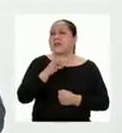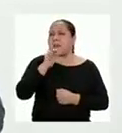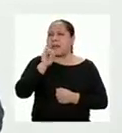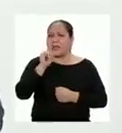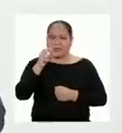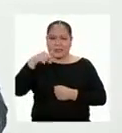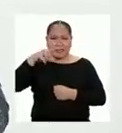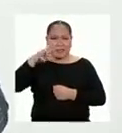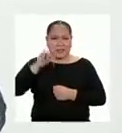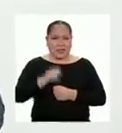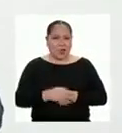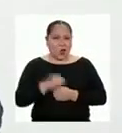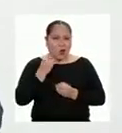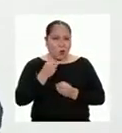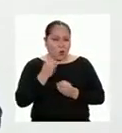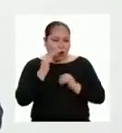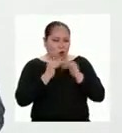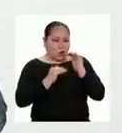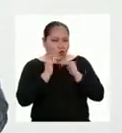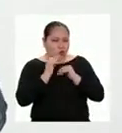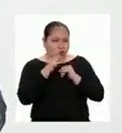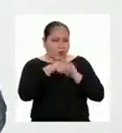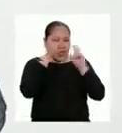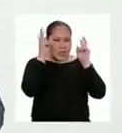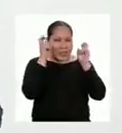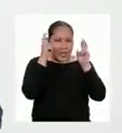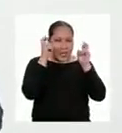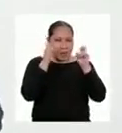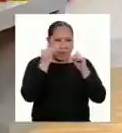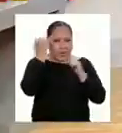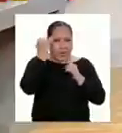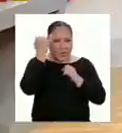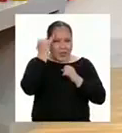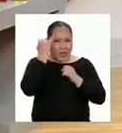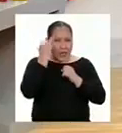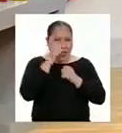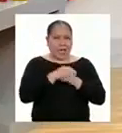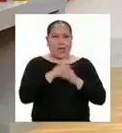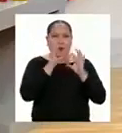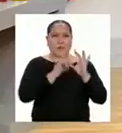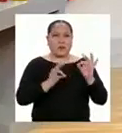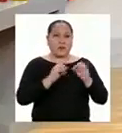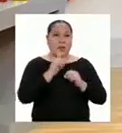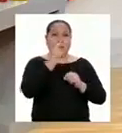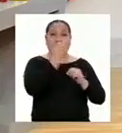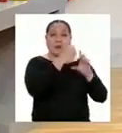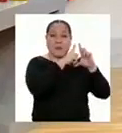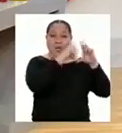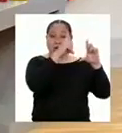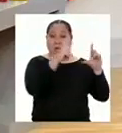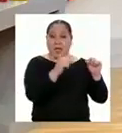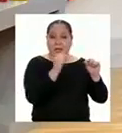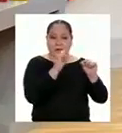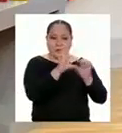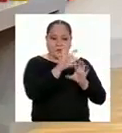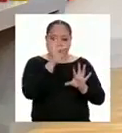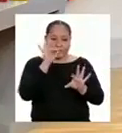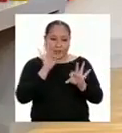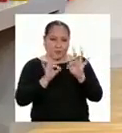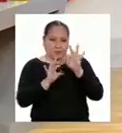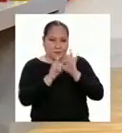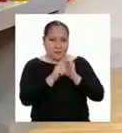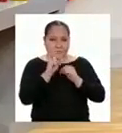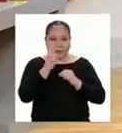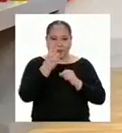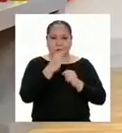¿cómo construyes el tema e idea principal de toda esta parte? Como en la primera, nos toca tomar los puntos claves de los